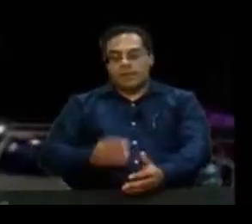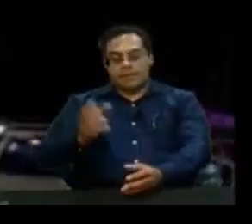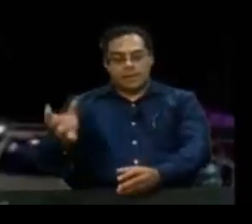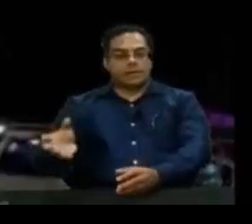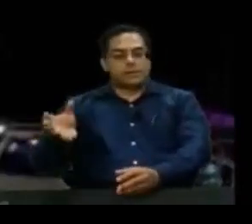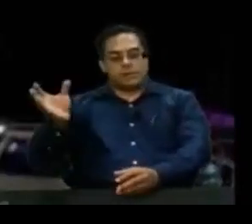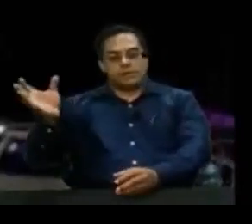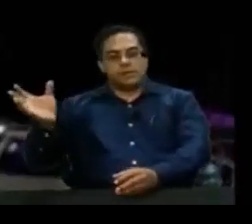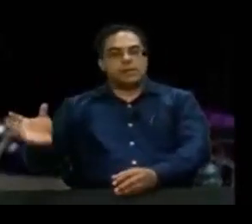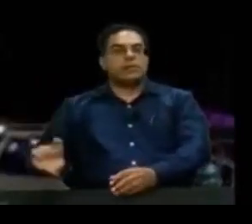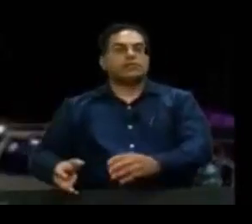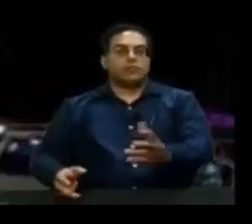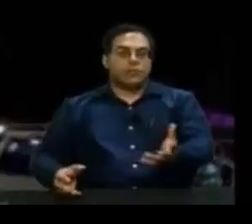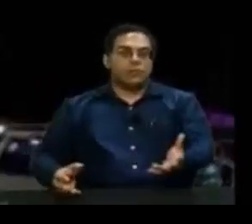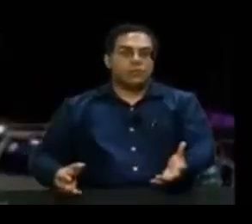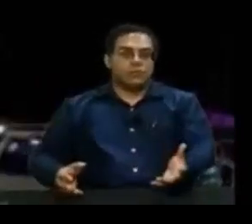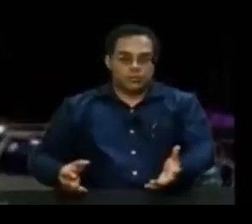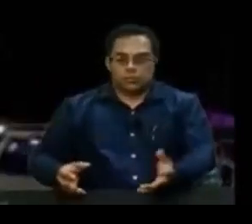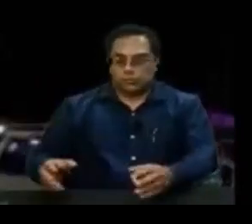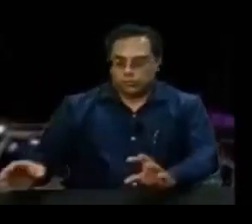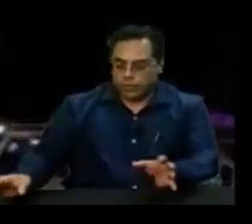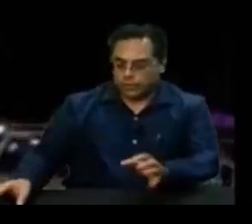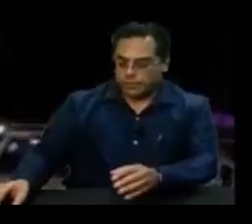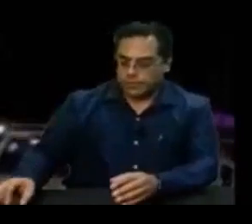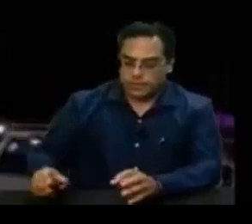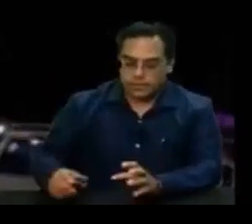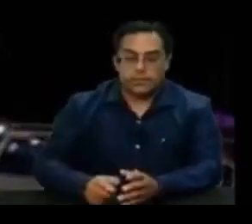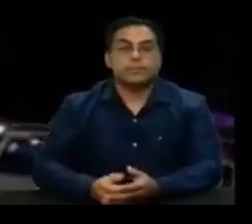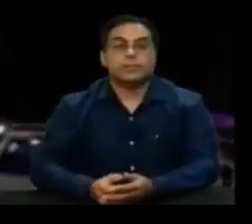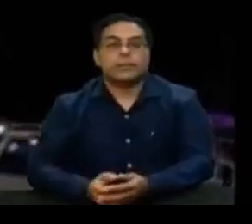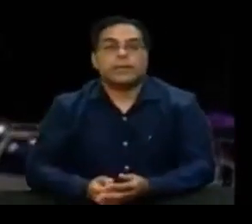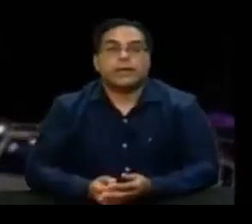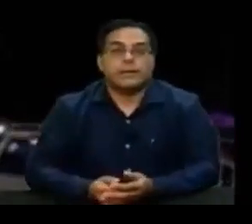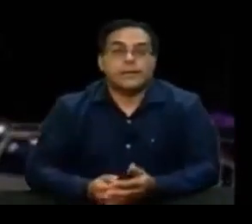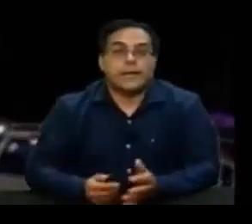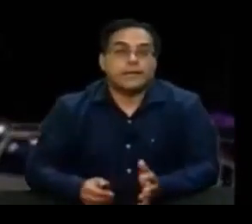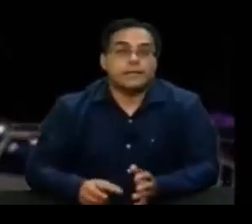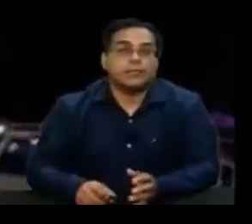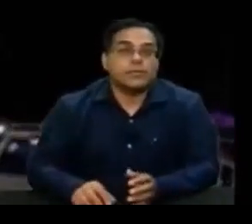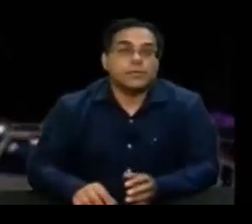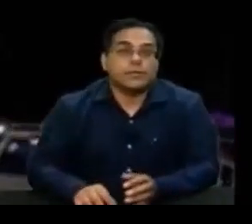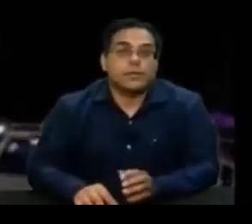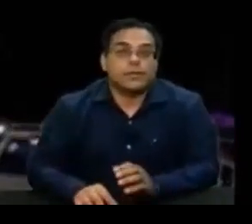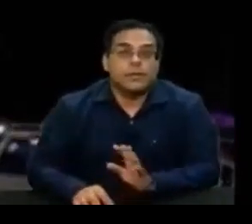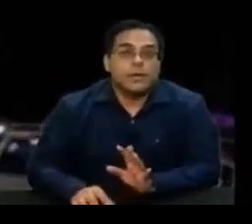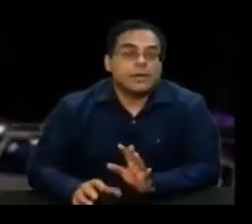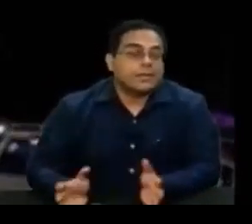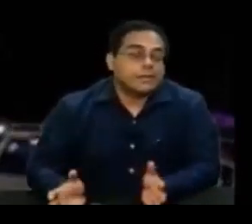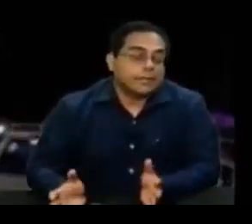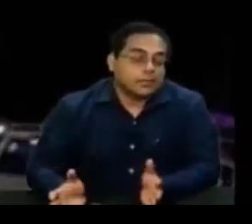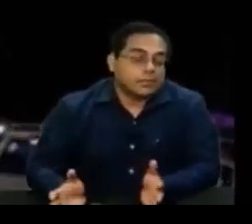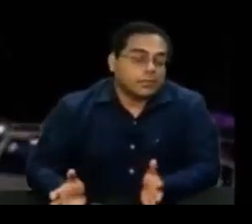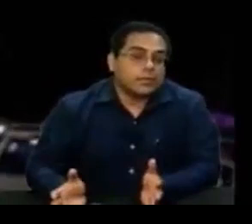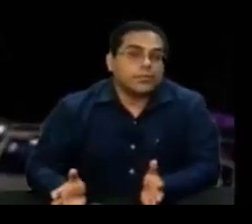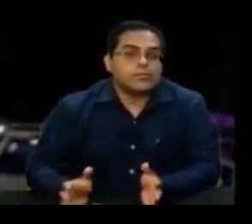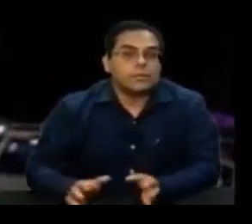va a variar si es en niños o en adultos. Bien. Vamos a platicar que las caídas y los choques vehiculares representan más o